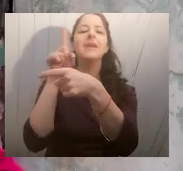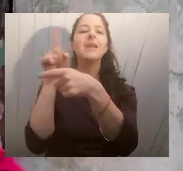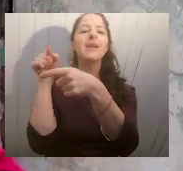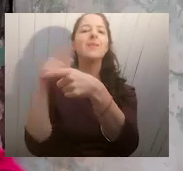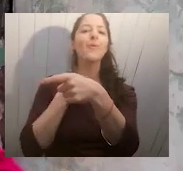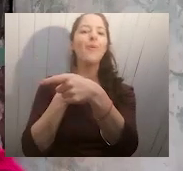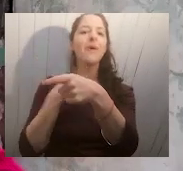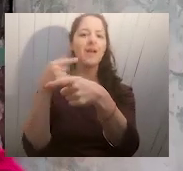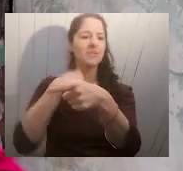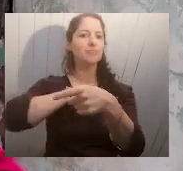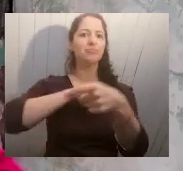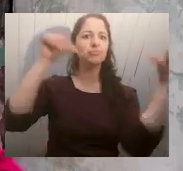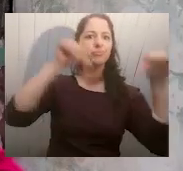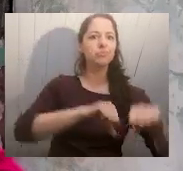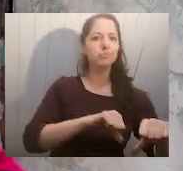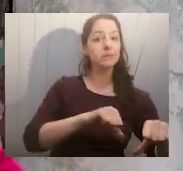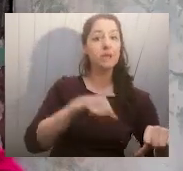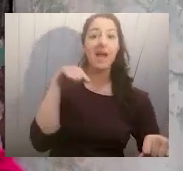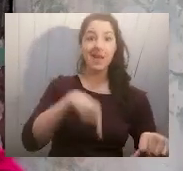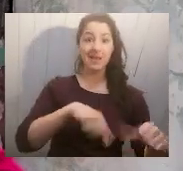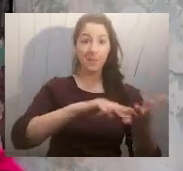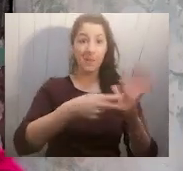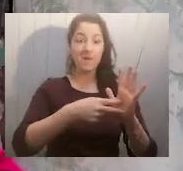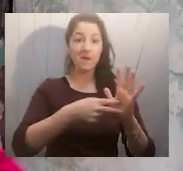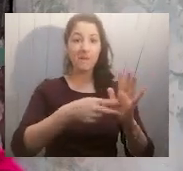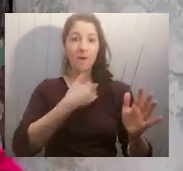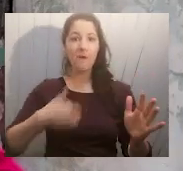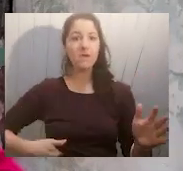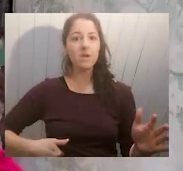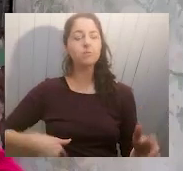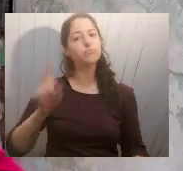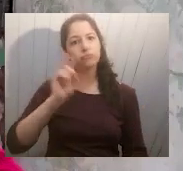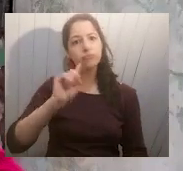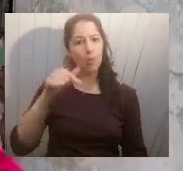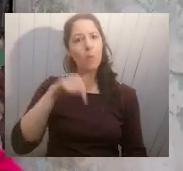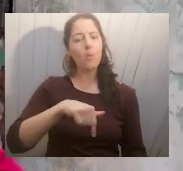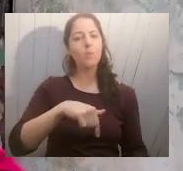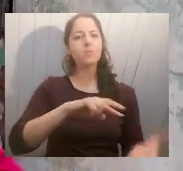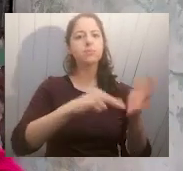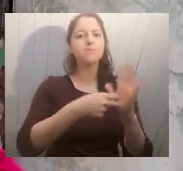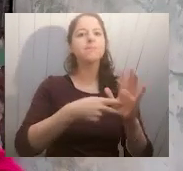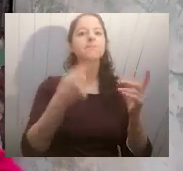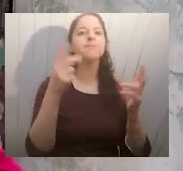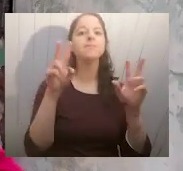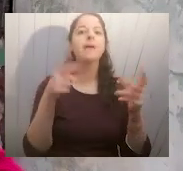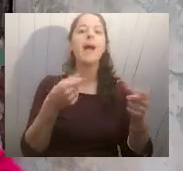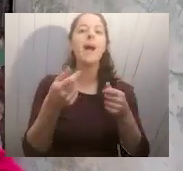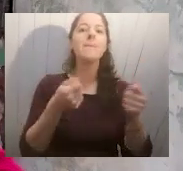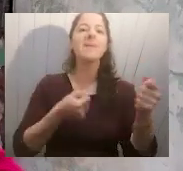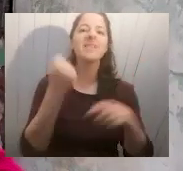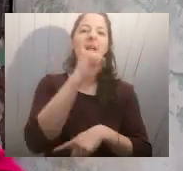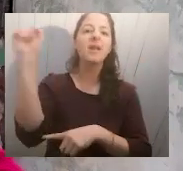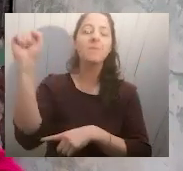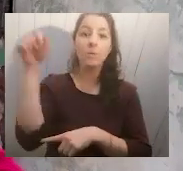Esta no es la crisis de un gobierno o la crisis de un modelo. Aunque el gobierno y el modelo la empeoren, esta es una crisis del